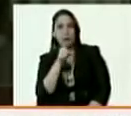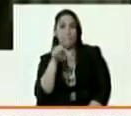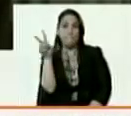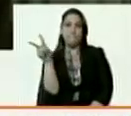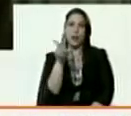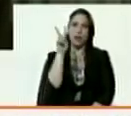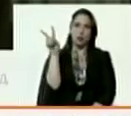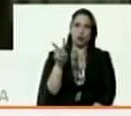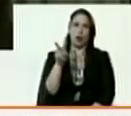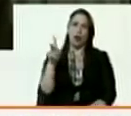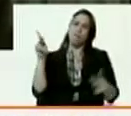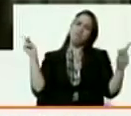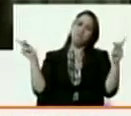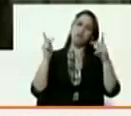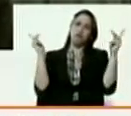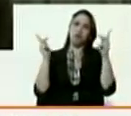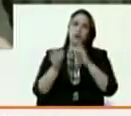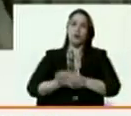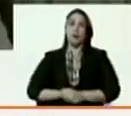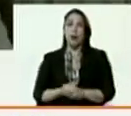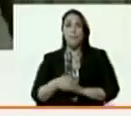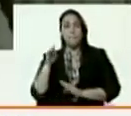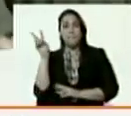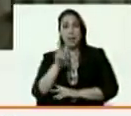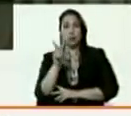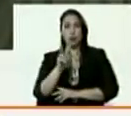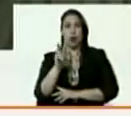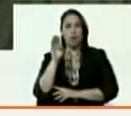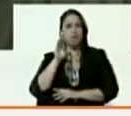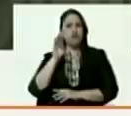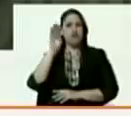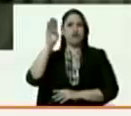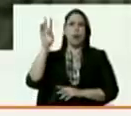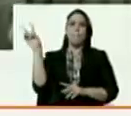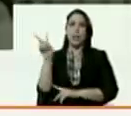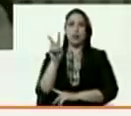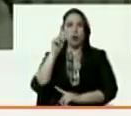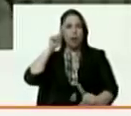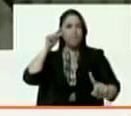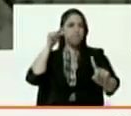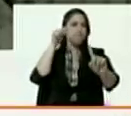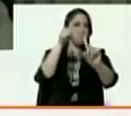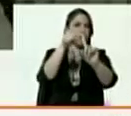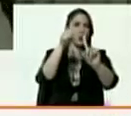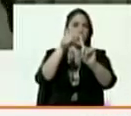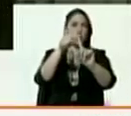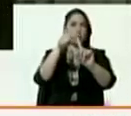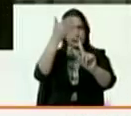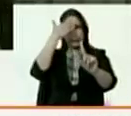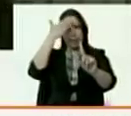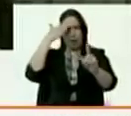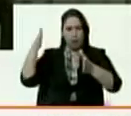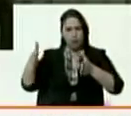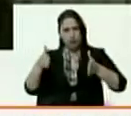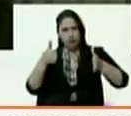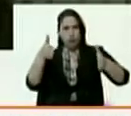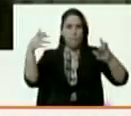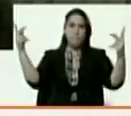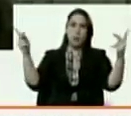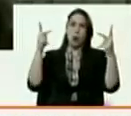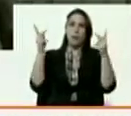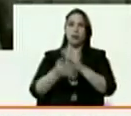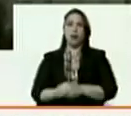Venezuela próspera, de una Venezuela de futuro, de una Venezuela con un horizonte definido de prosperidad,